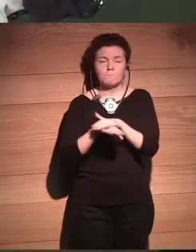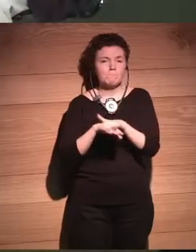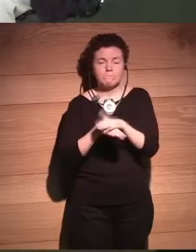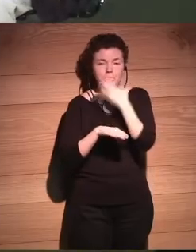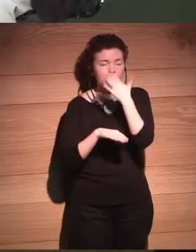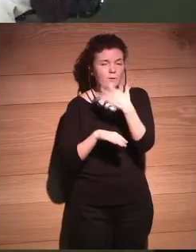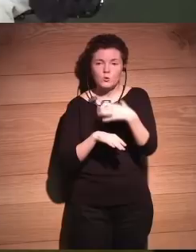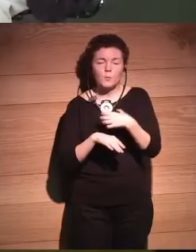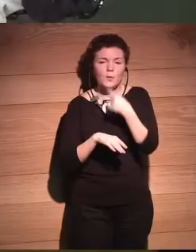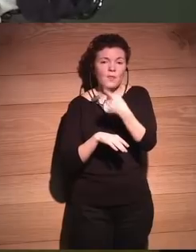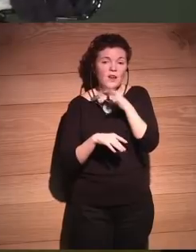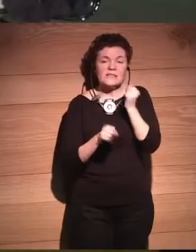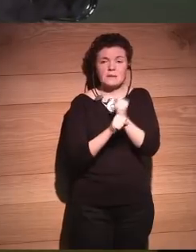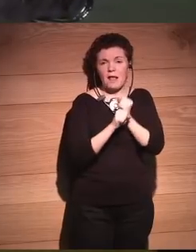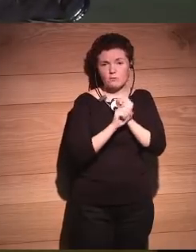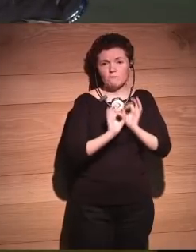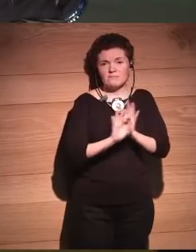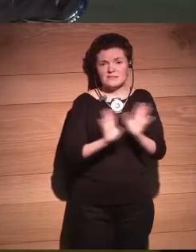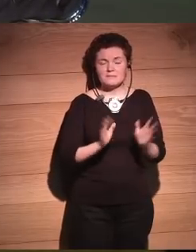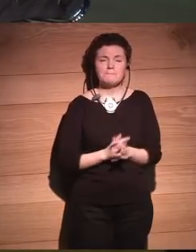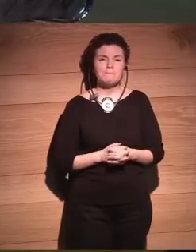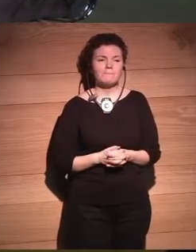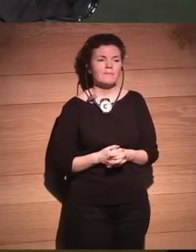decir. Estamos trabajando en ello.